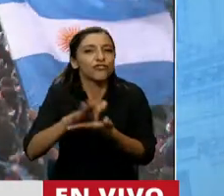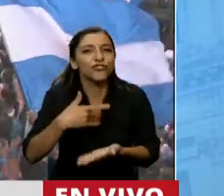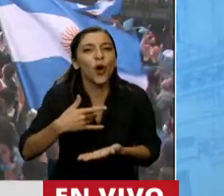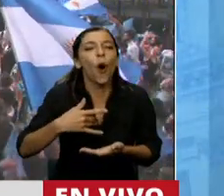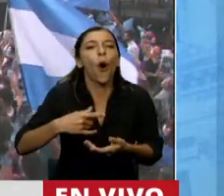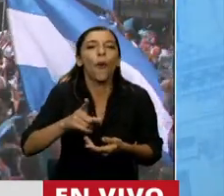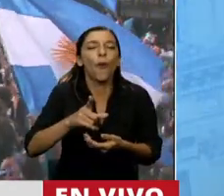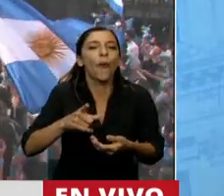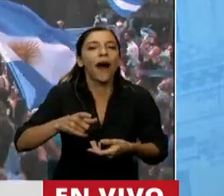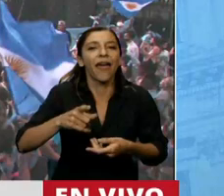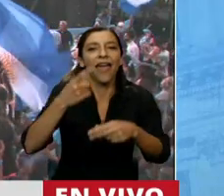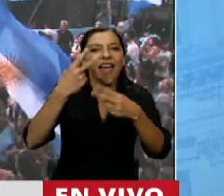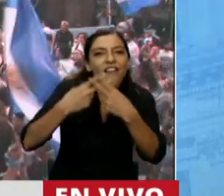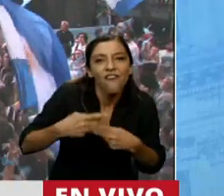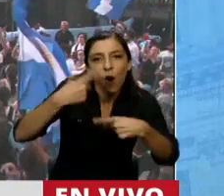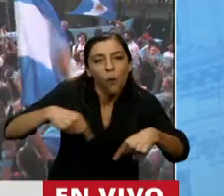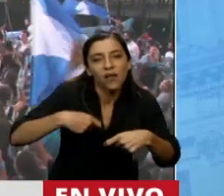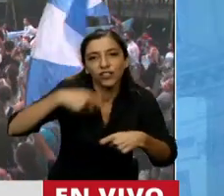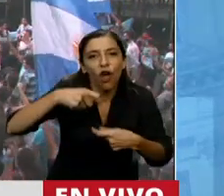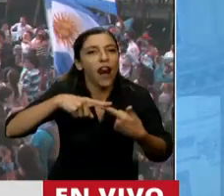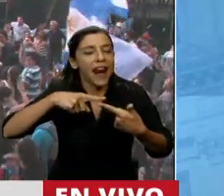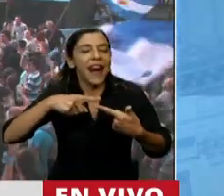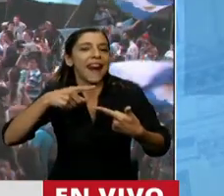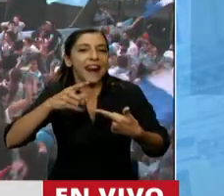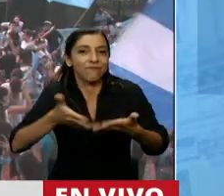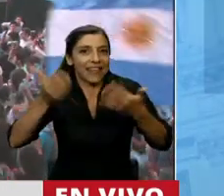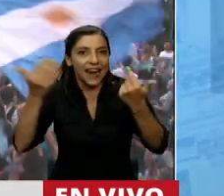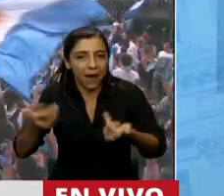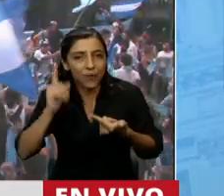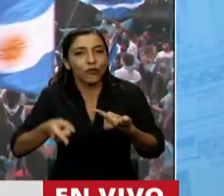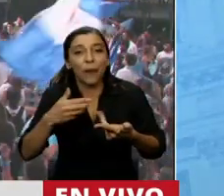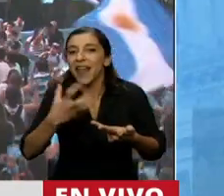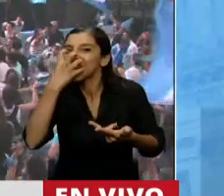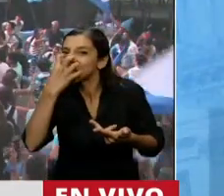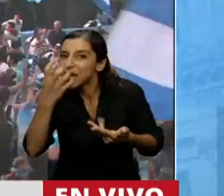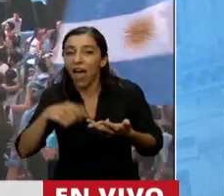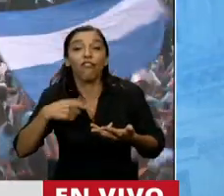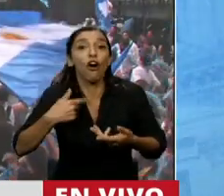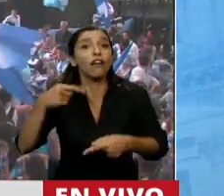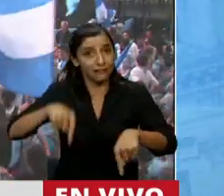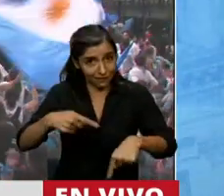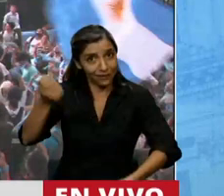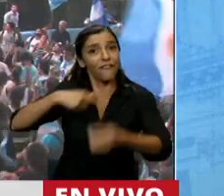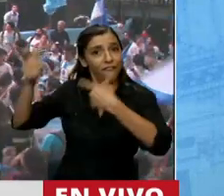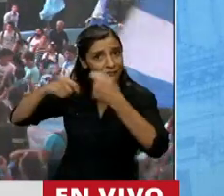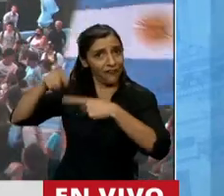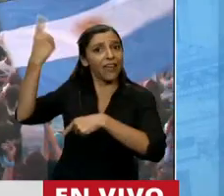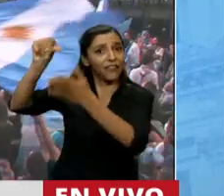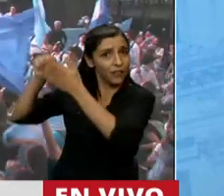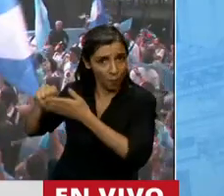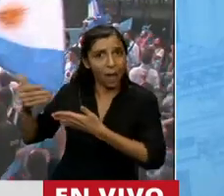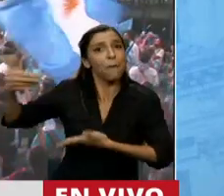se hicieron respiradores y que somos casi exportadores porque nos están pidiendo los países vecinos. Que